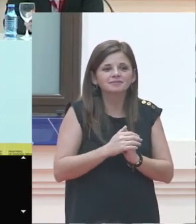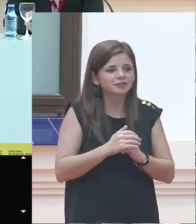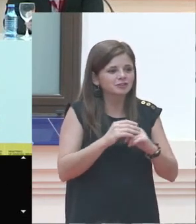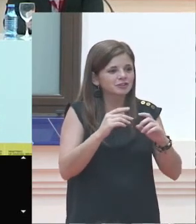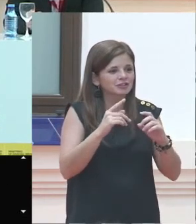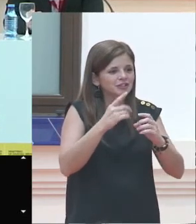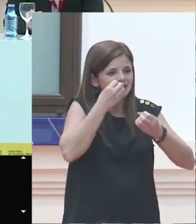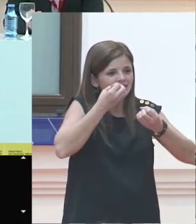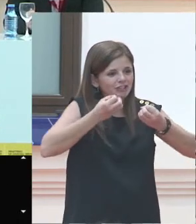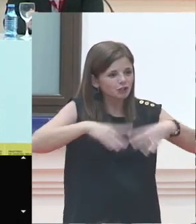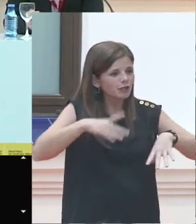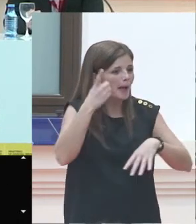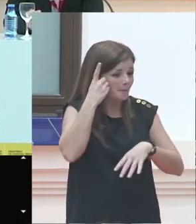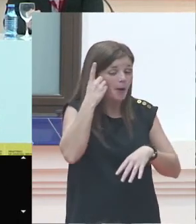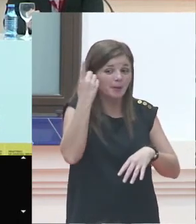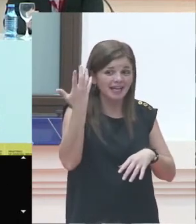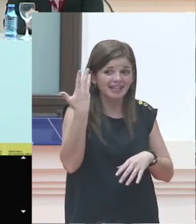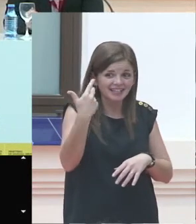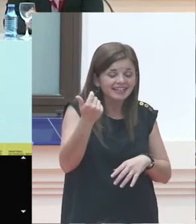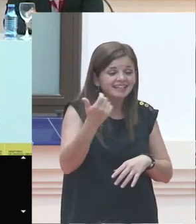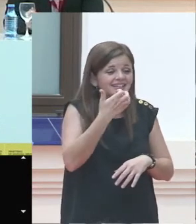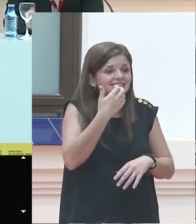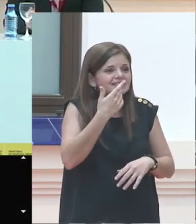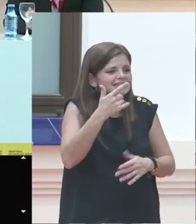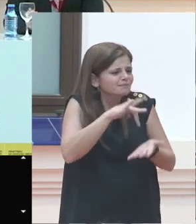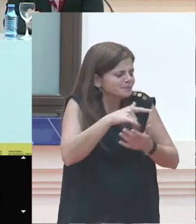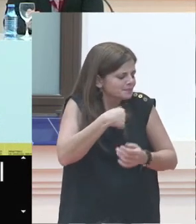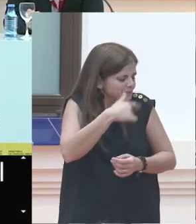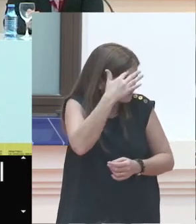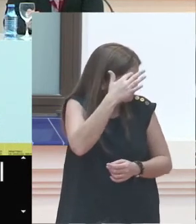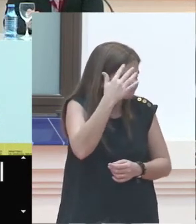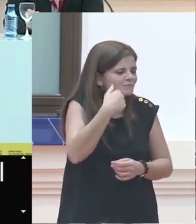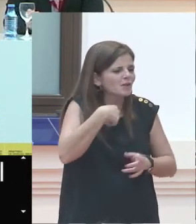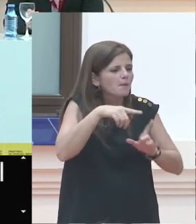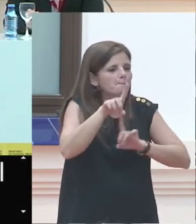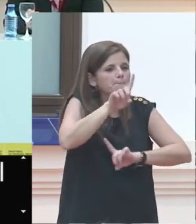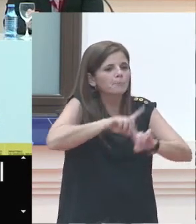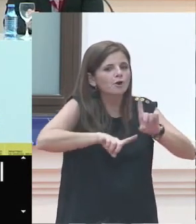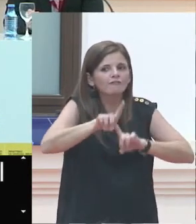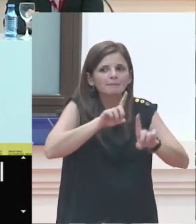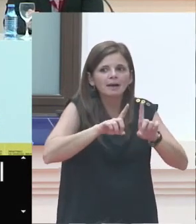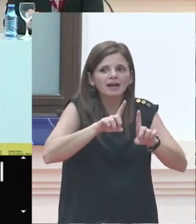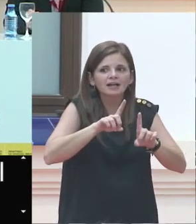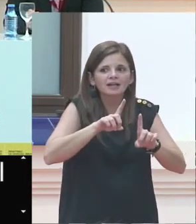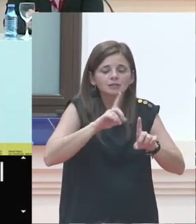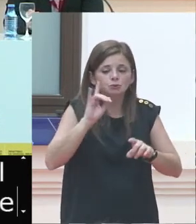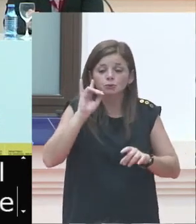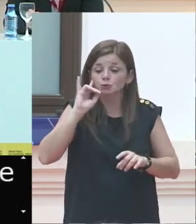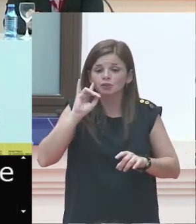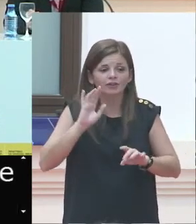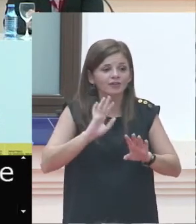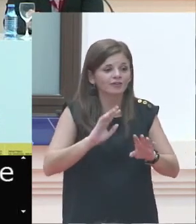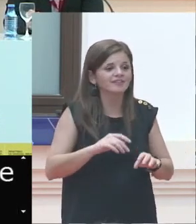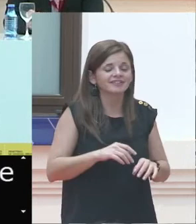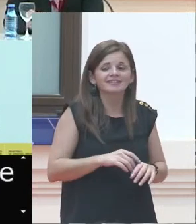es un tema desde luego legislativo o de regulación, pero por ejemplo en el ejemplo que ponía el compañero de